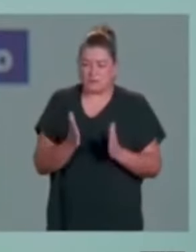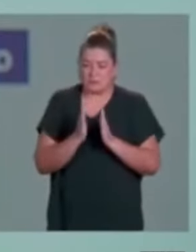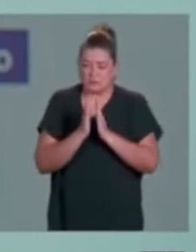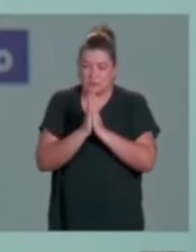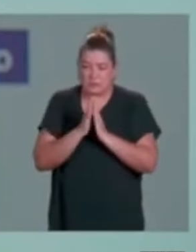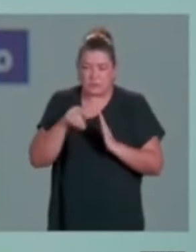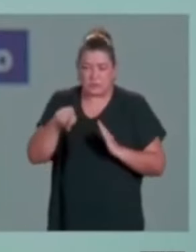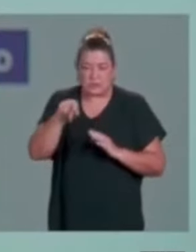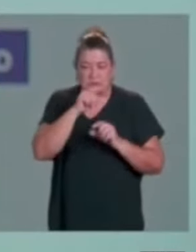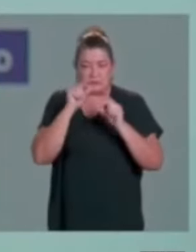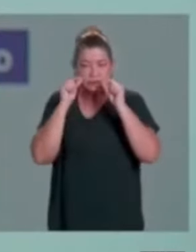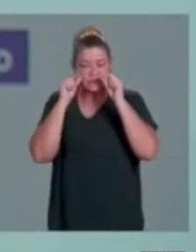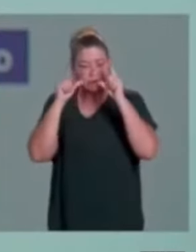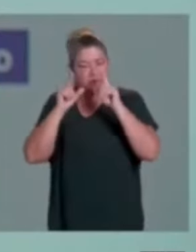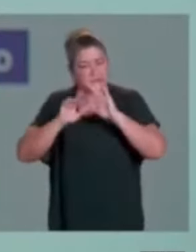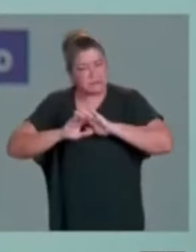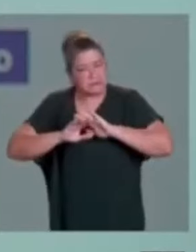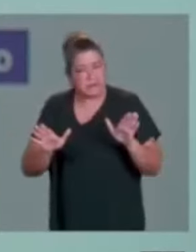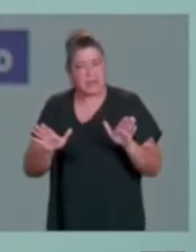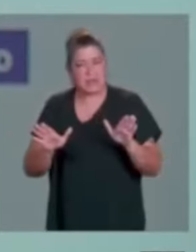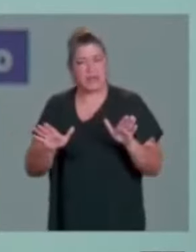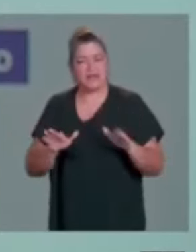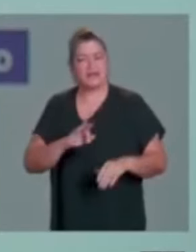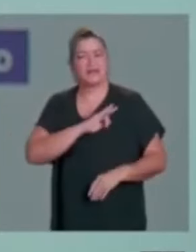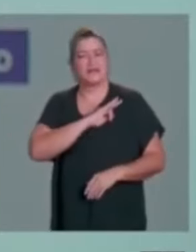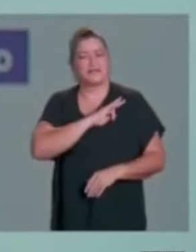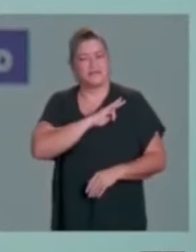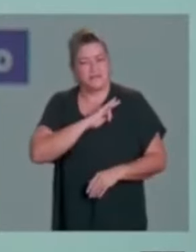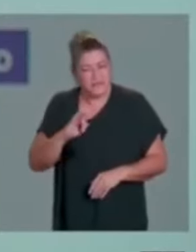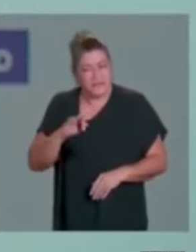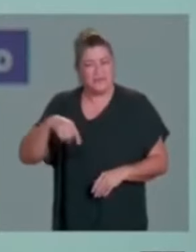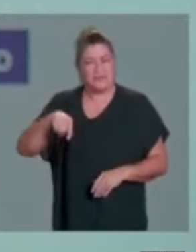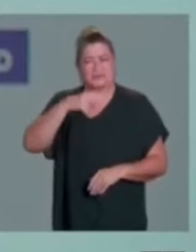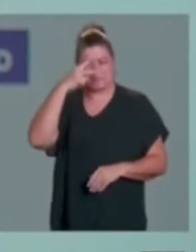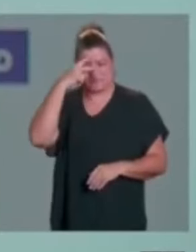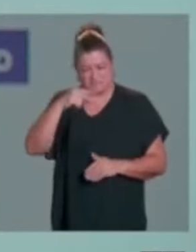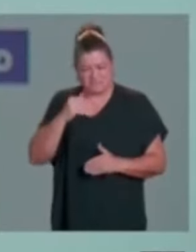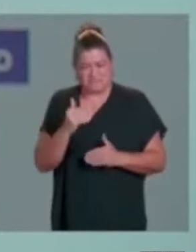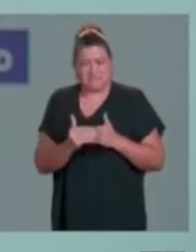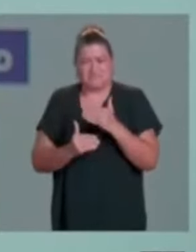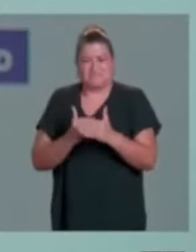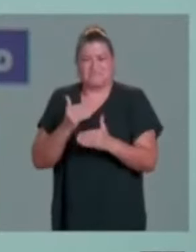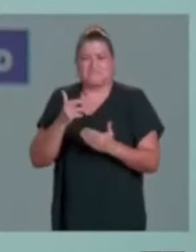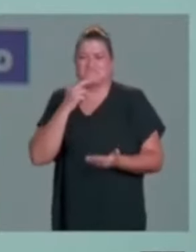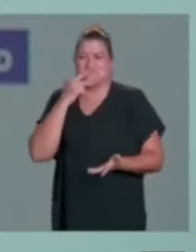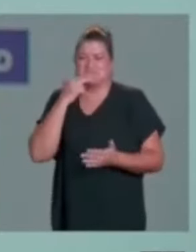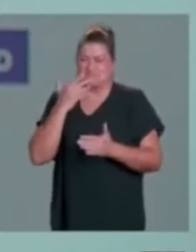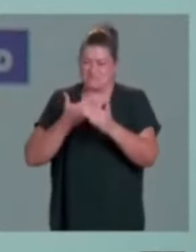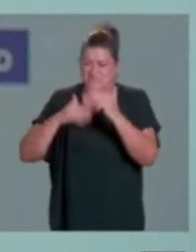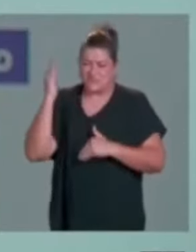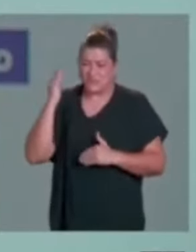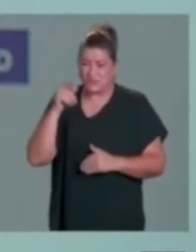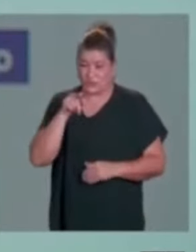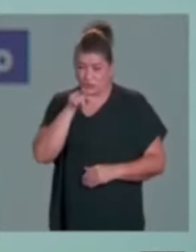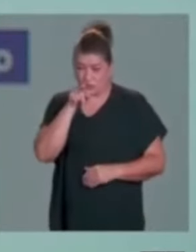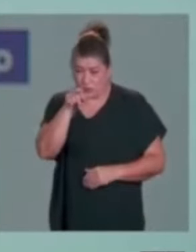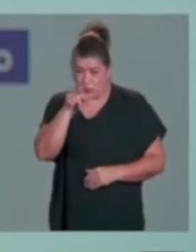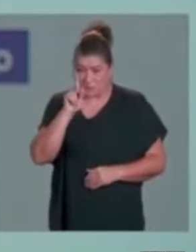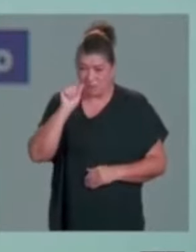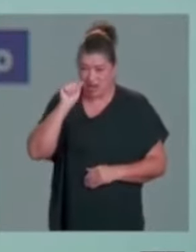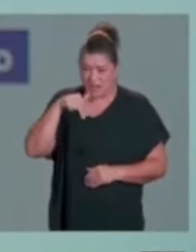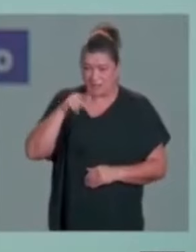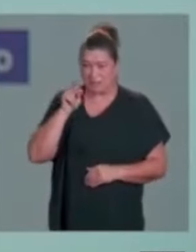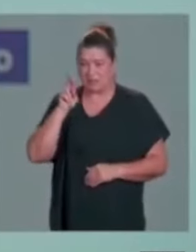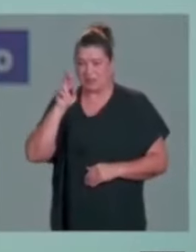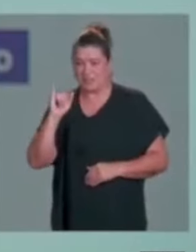despierta, despierta. Sí podemos construir el México que nos merecemos. A ti, panista, a ti, priista, a